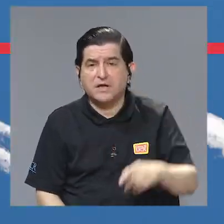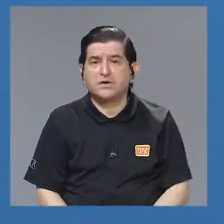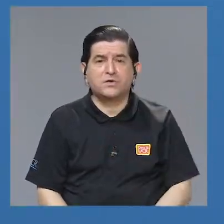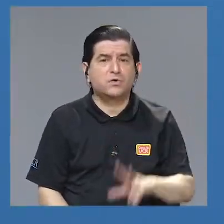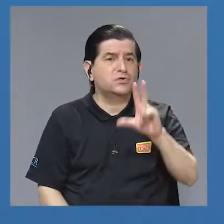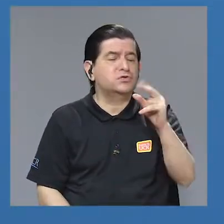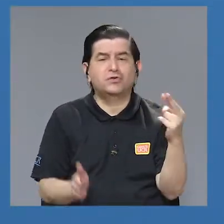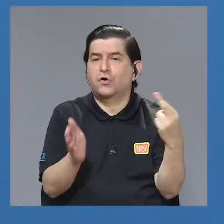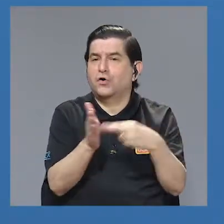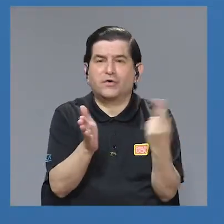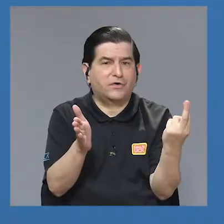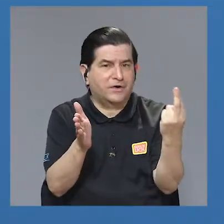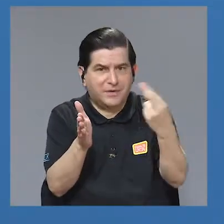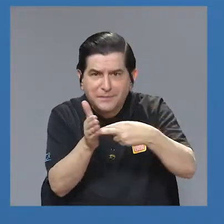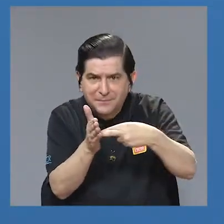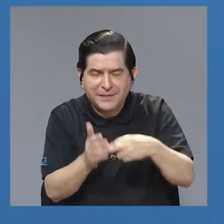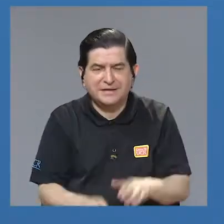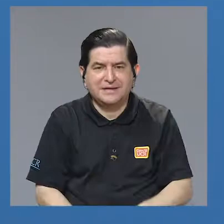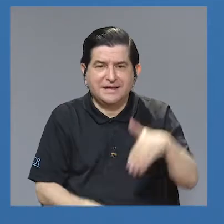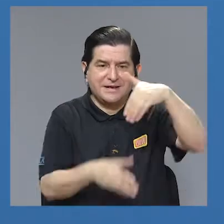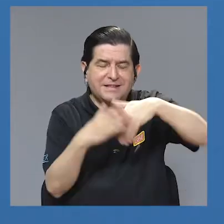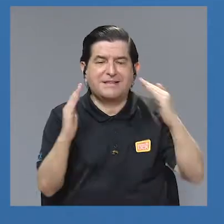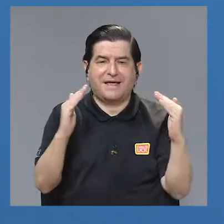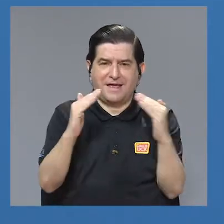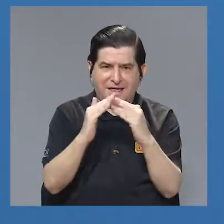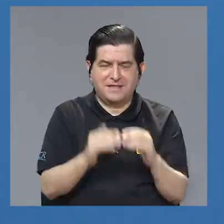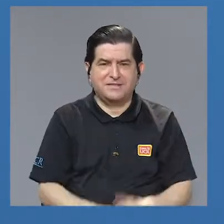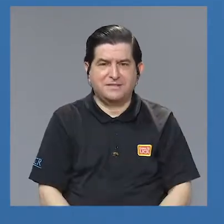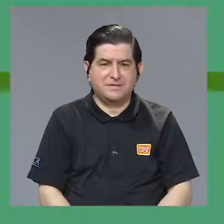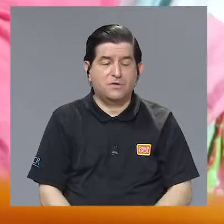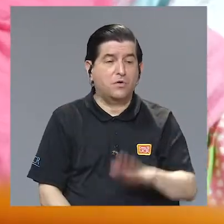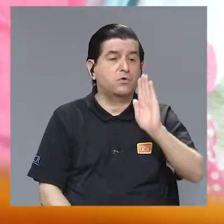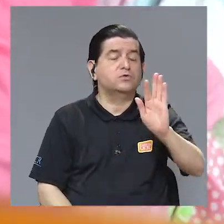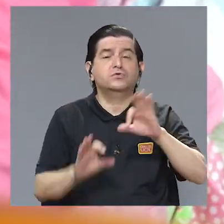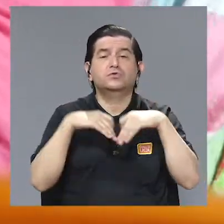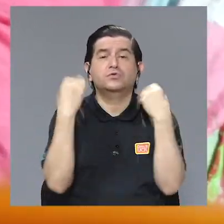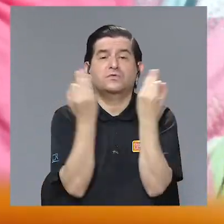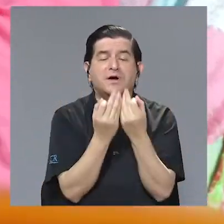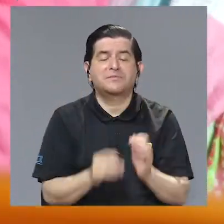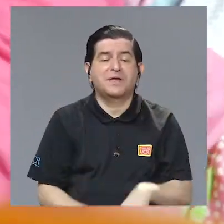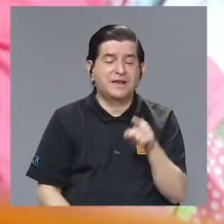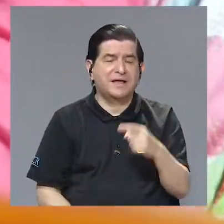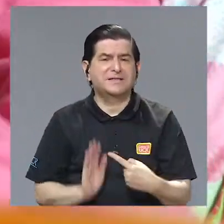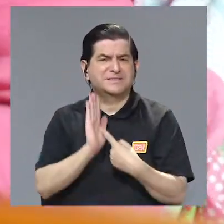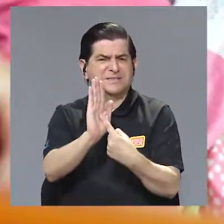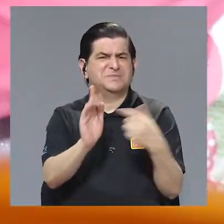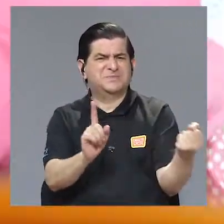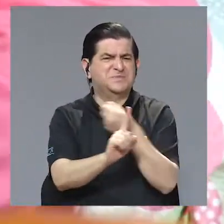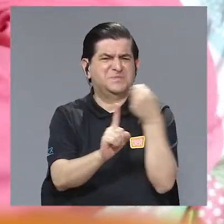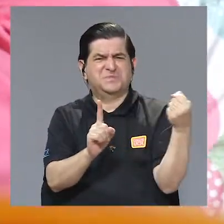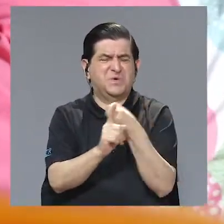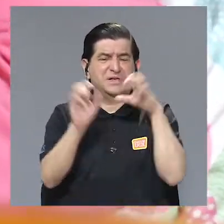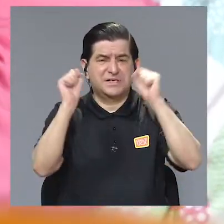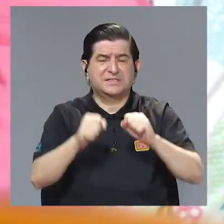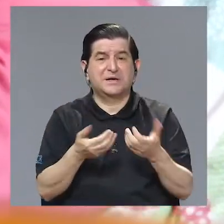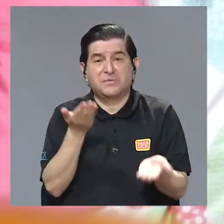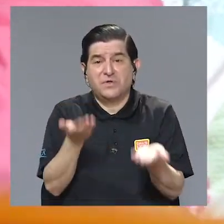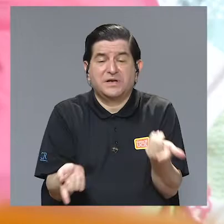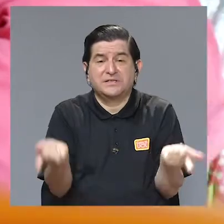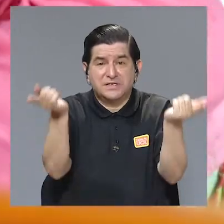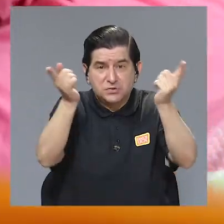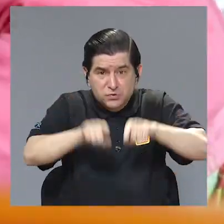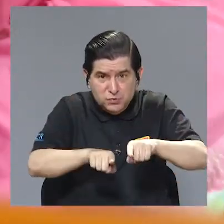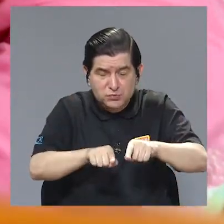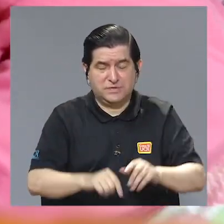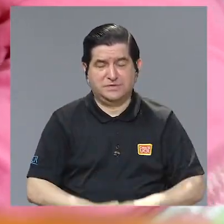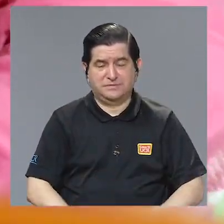no replicar de alguna forma dentro del hogar cuando vayan a tener sus familias estas manifestaciones de violencia que se pudieron haber dado